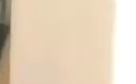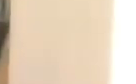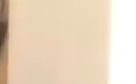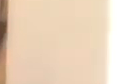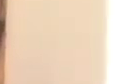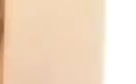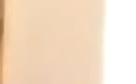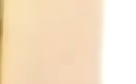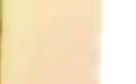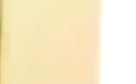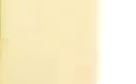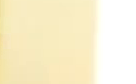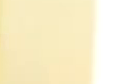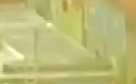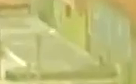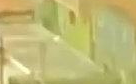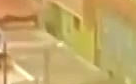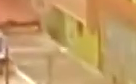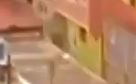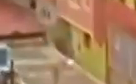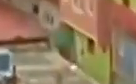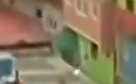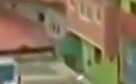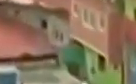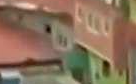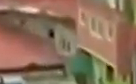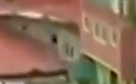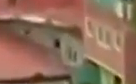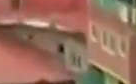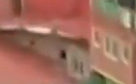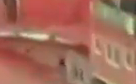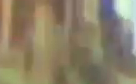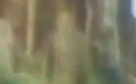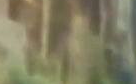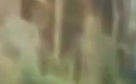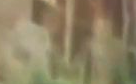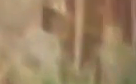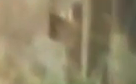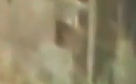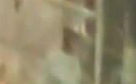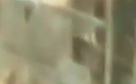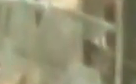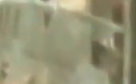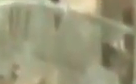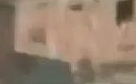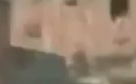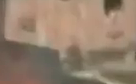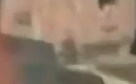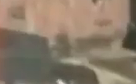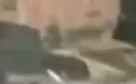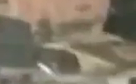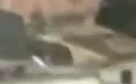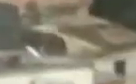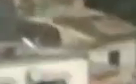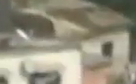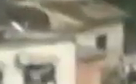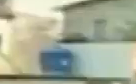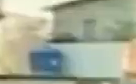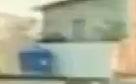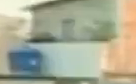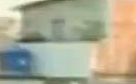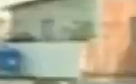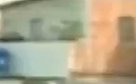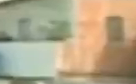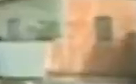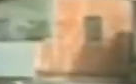Yo una vez tuve como un sueño, que veía todo tricolor, como una gran bandera. Y yo siempre vi estos barrios,